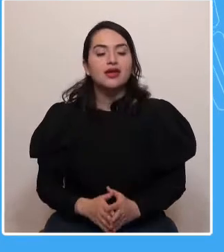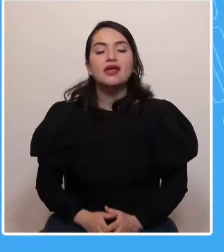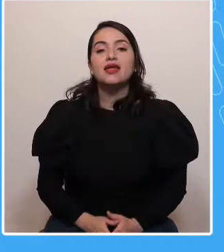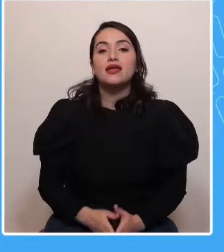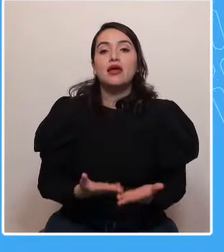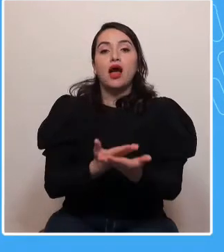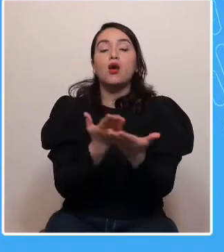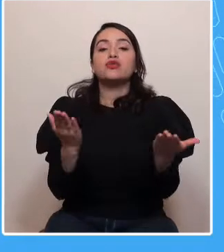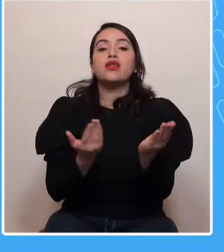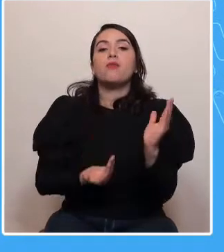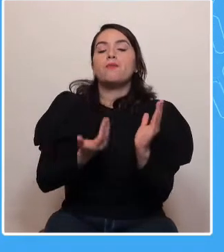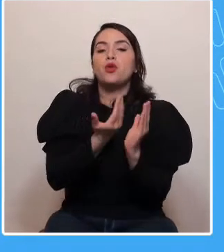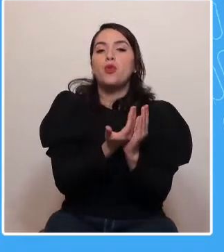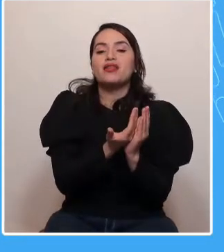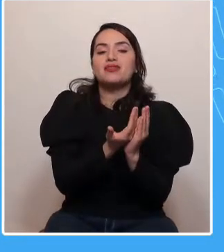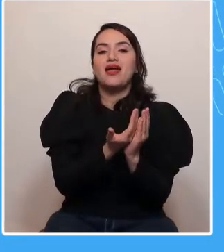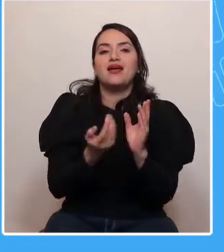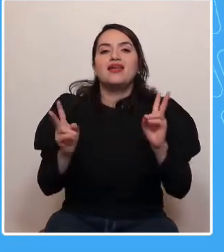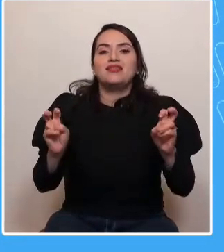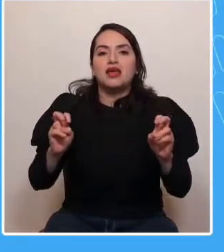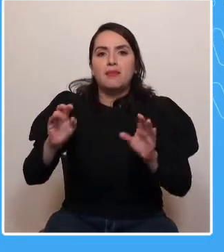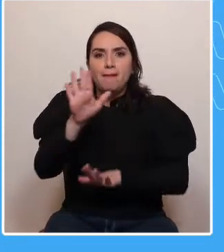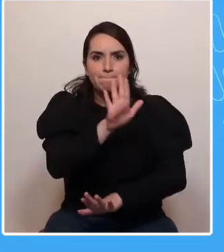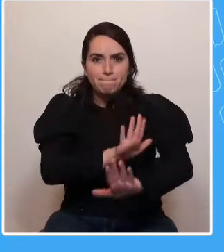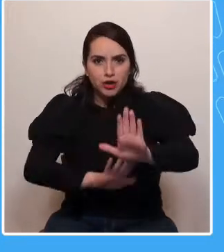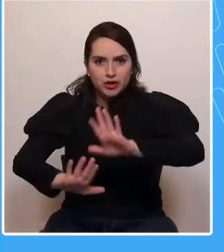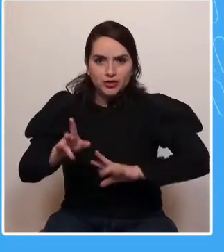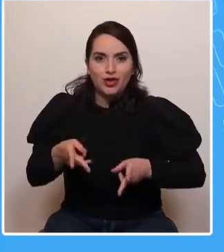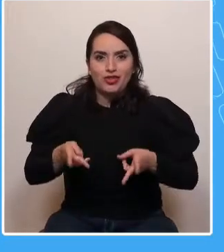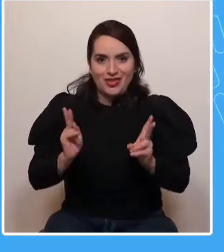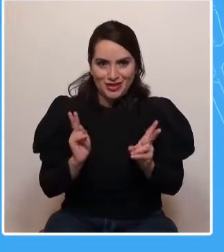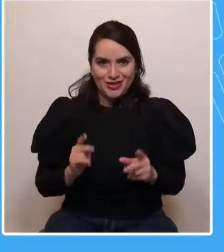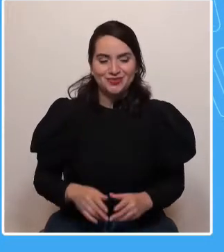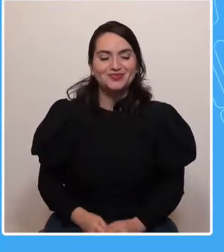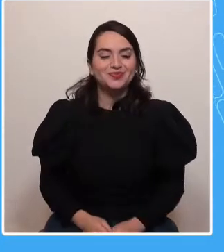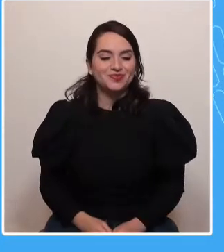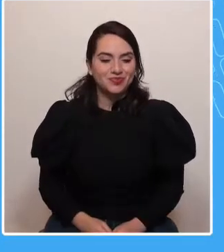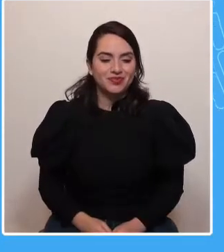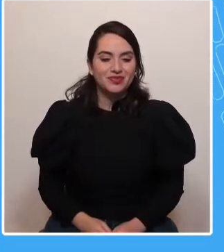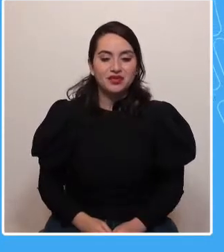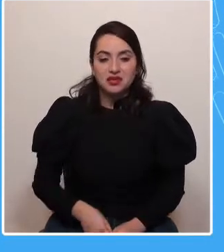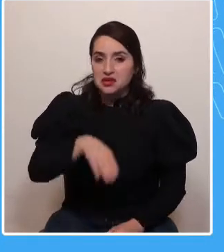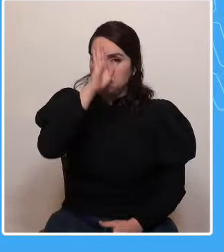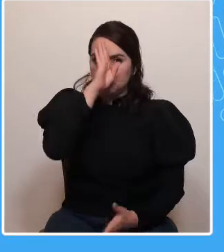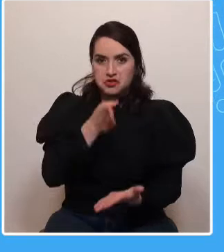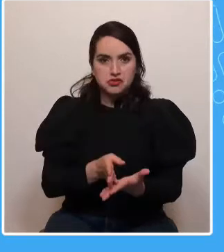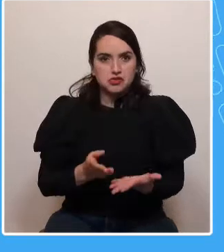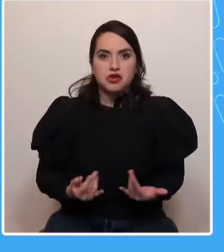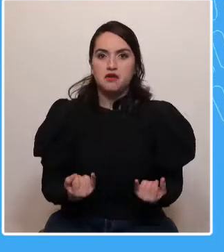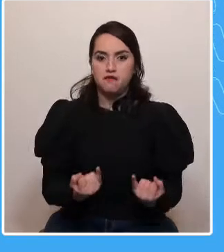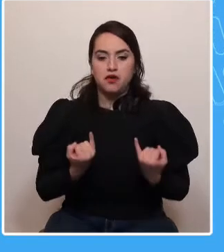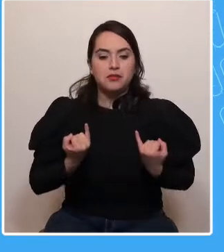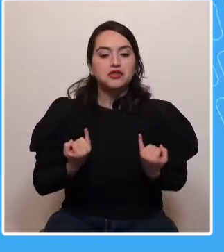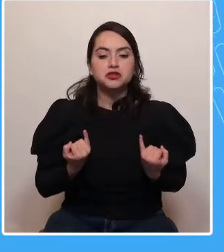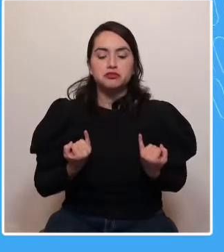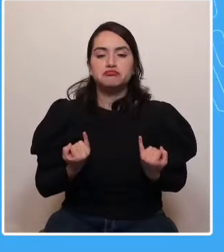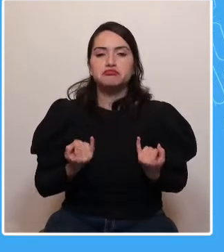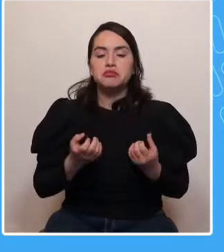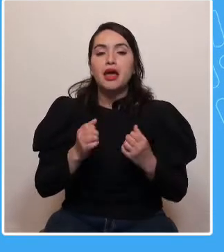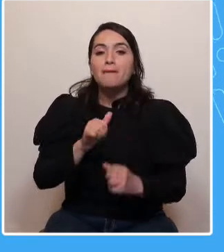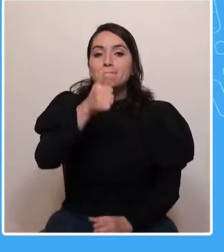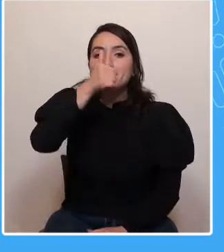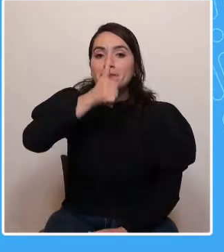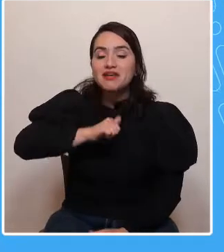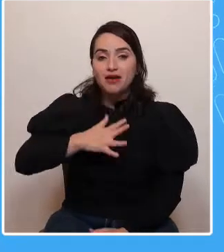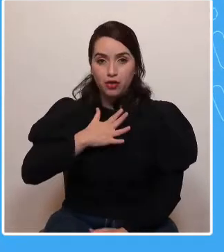ustedes propuestas dirigidas a resguardar sus derechos. Autodeterminación informativa que permite el tratamiento de datos